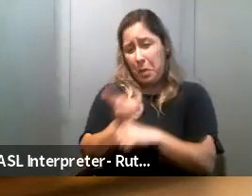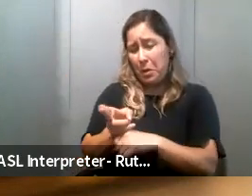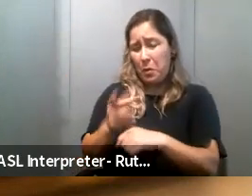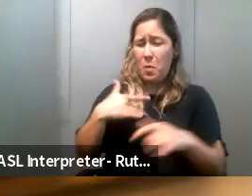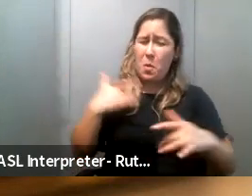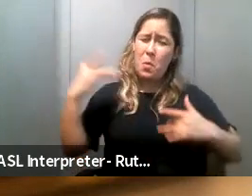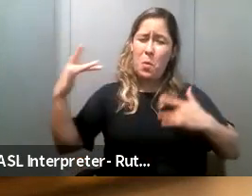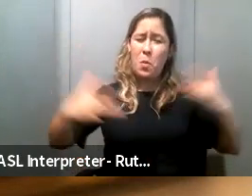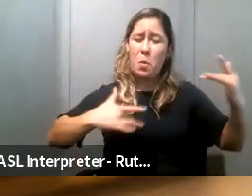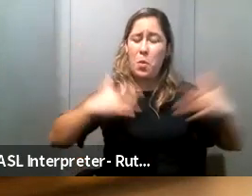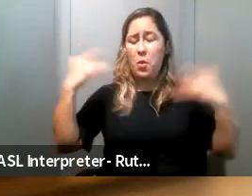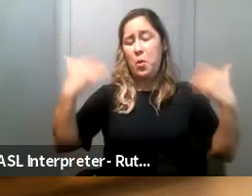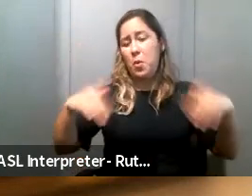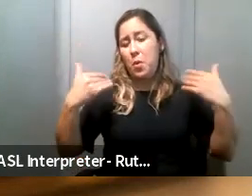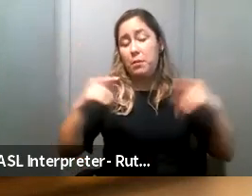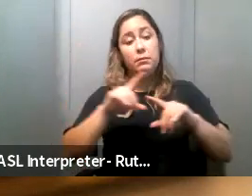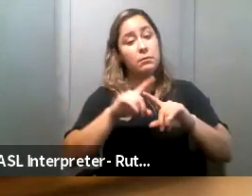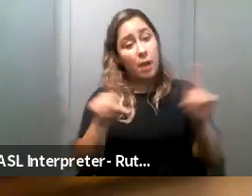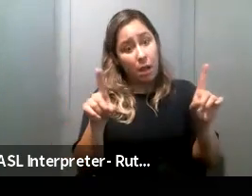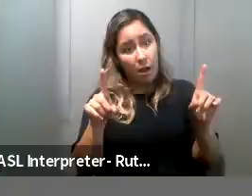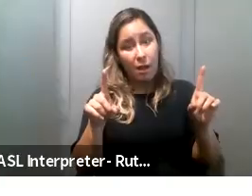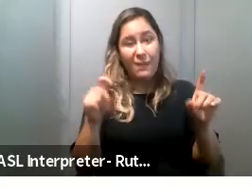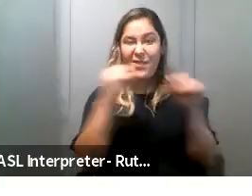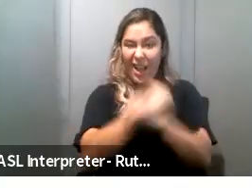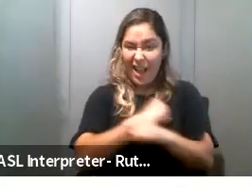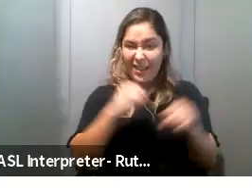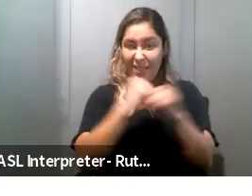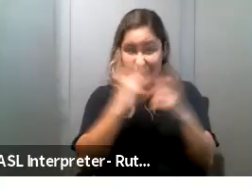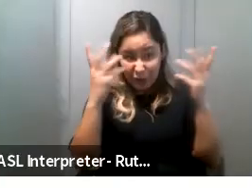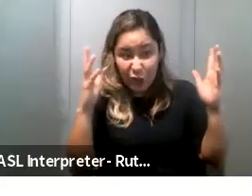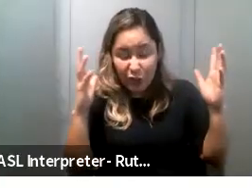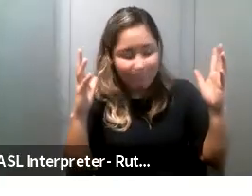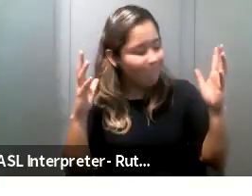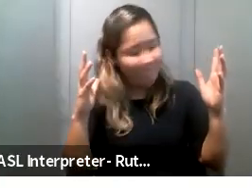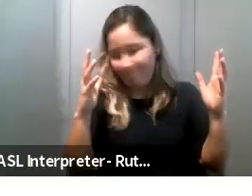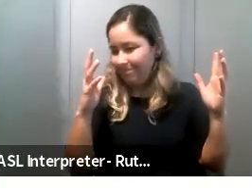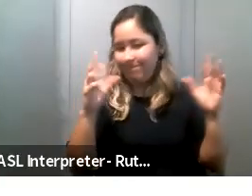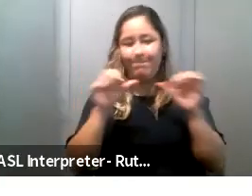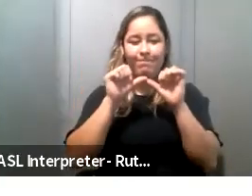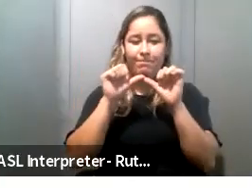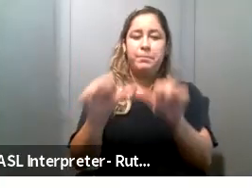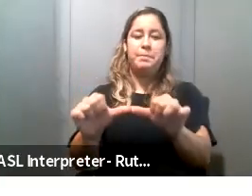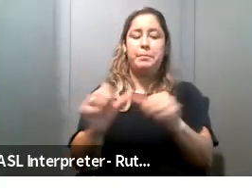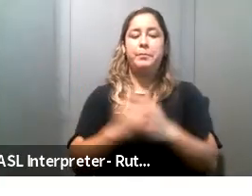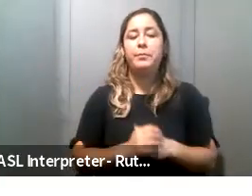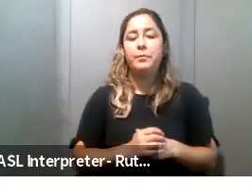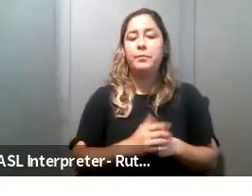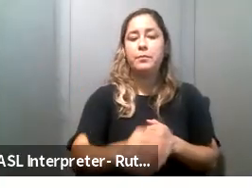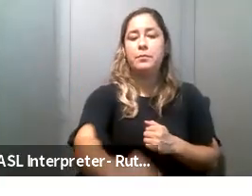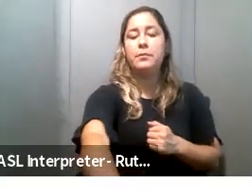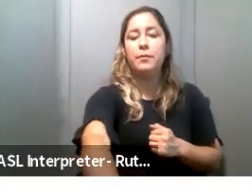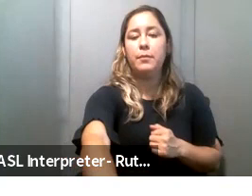Pero la lucha siguió y todavía sigue. Lo que pasó después es